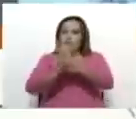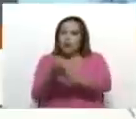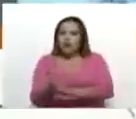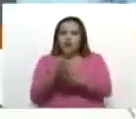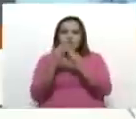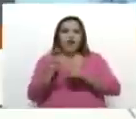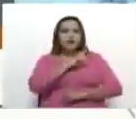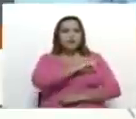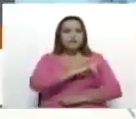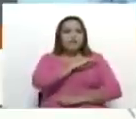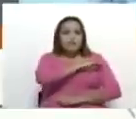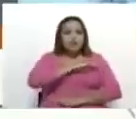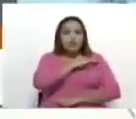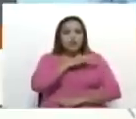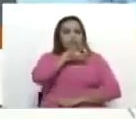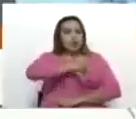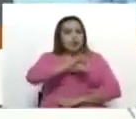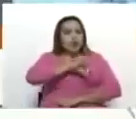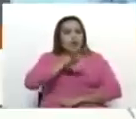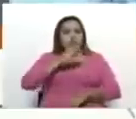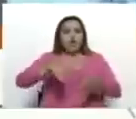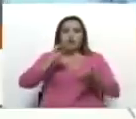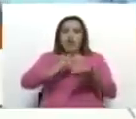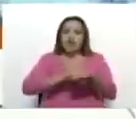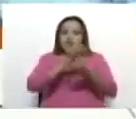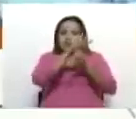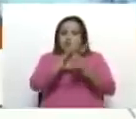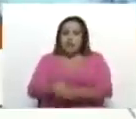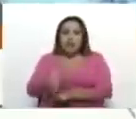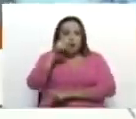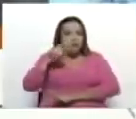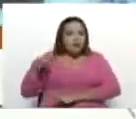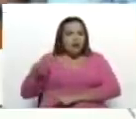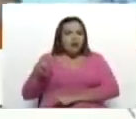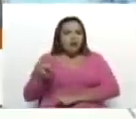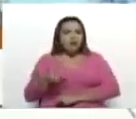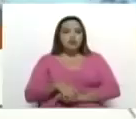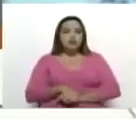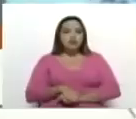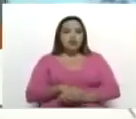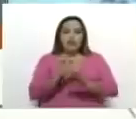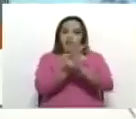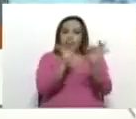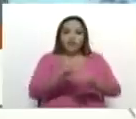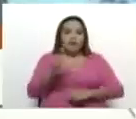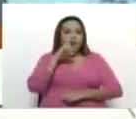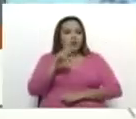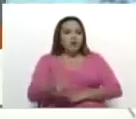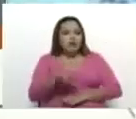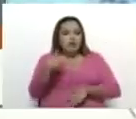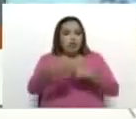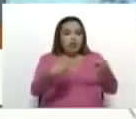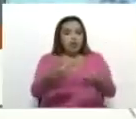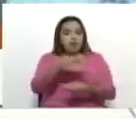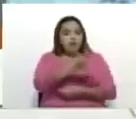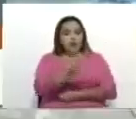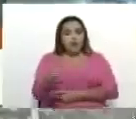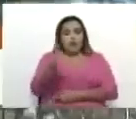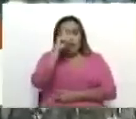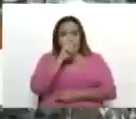todas las misiones sociales de volver a subyugar al pueblo en las condiciones de ignominia en que estuvo por cuarenta años